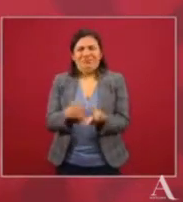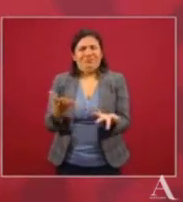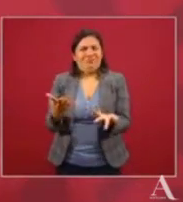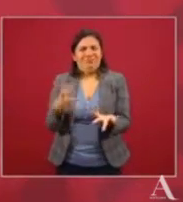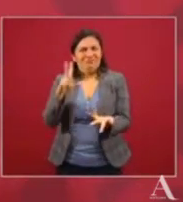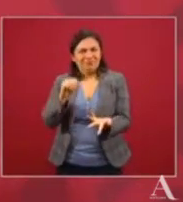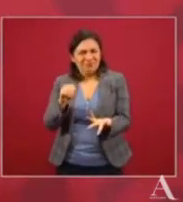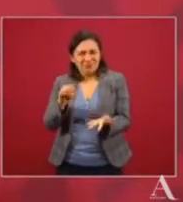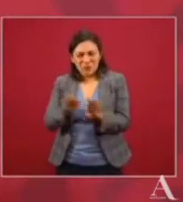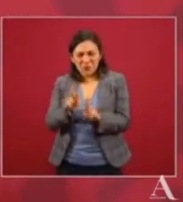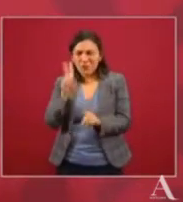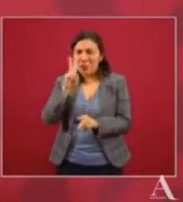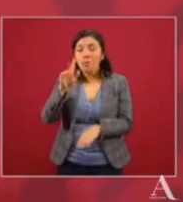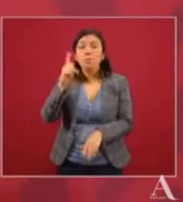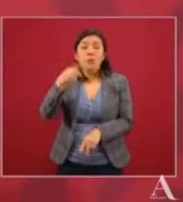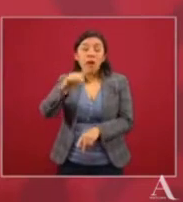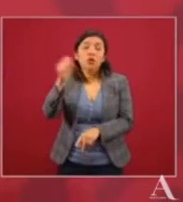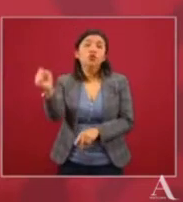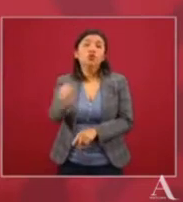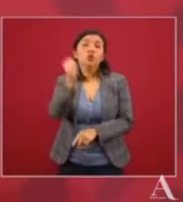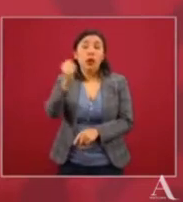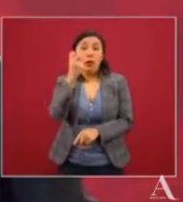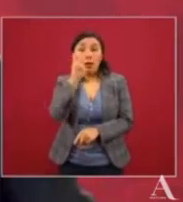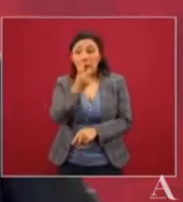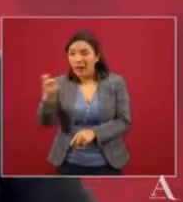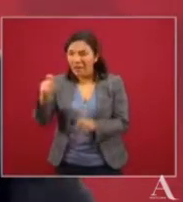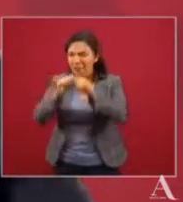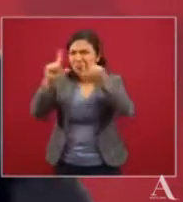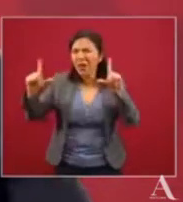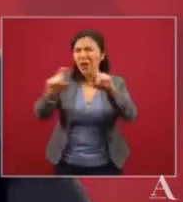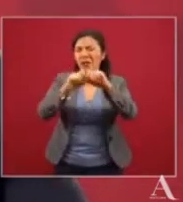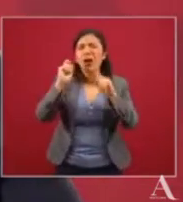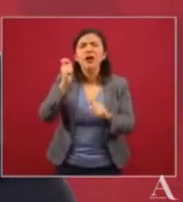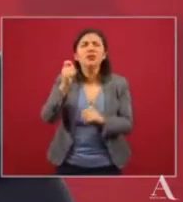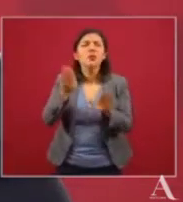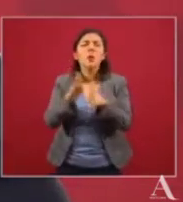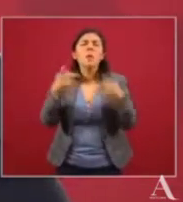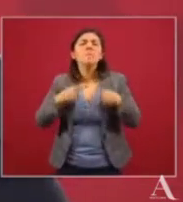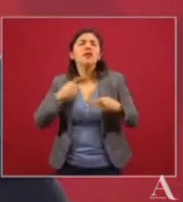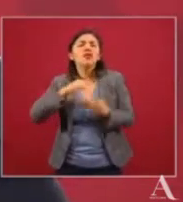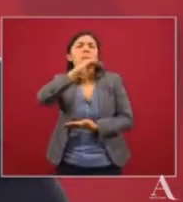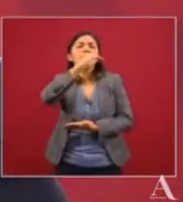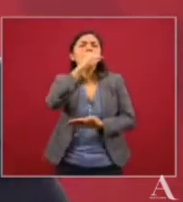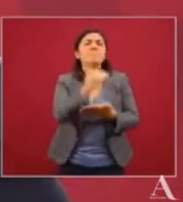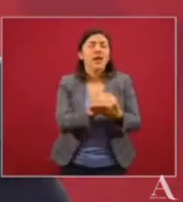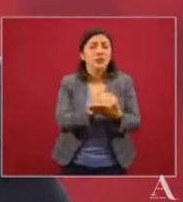porque la mayoría de nuestro pueblo tiene una mentalidad distinta